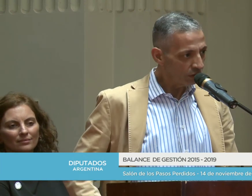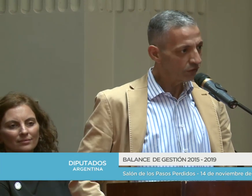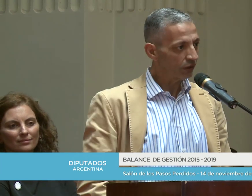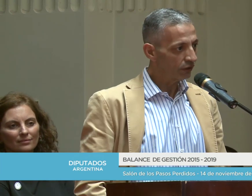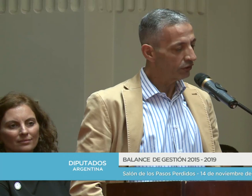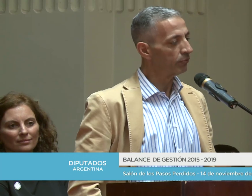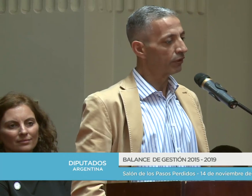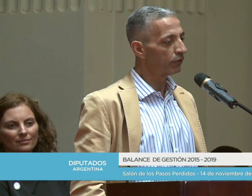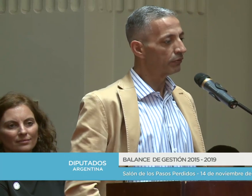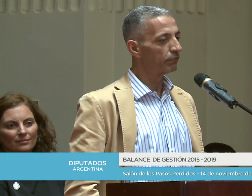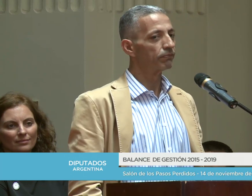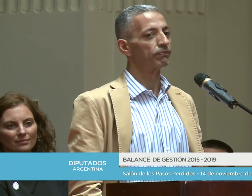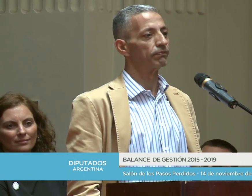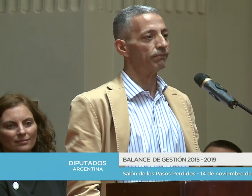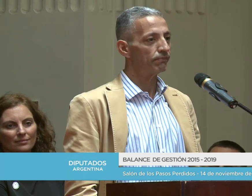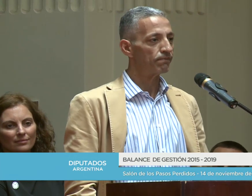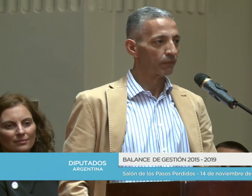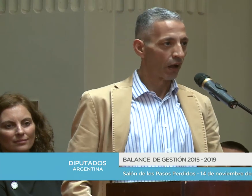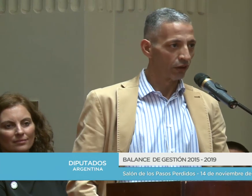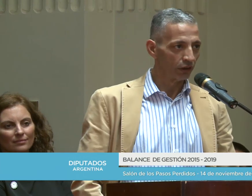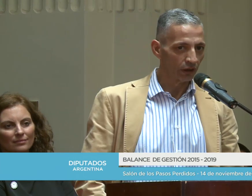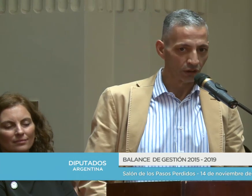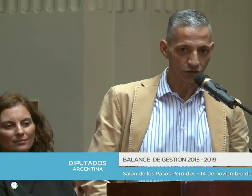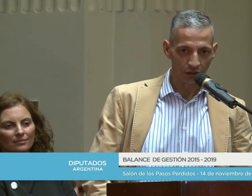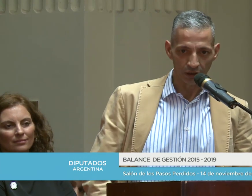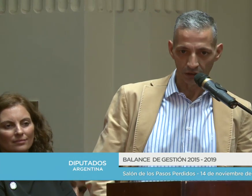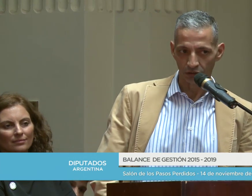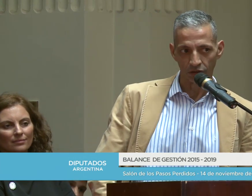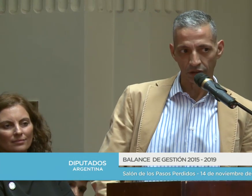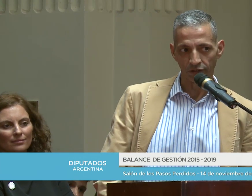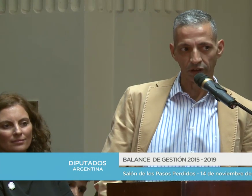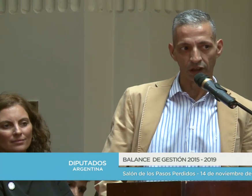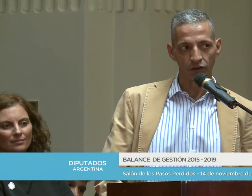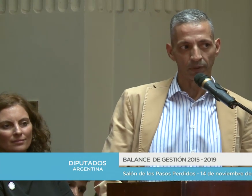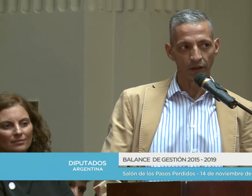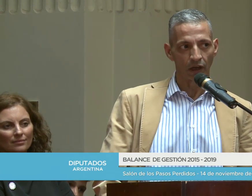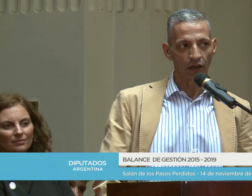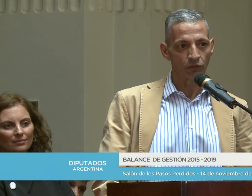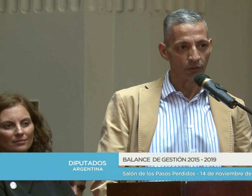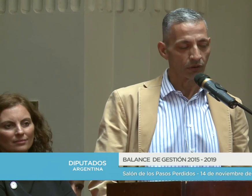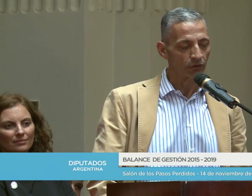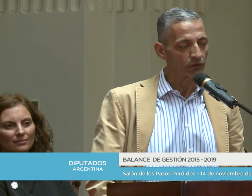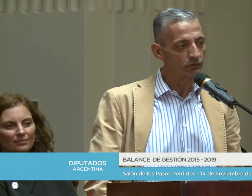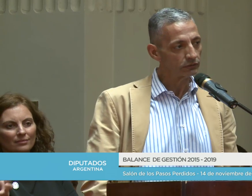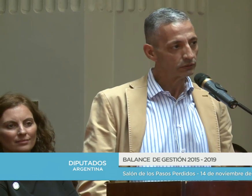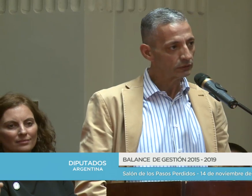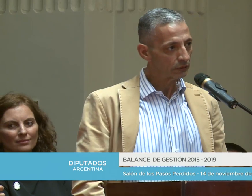un 15 de diciembre fue, donde los sindicatos, los tres sindicatos paritarios